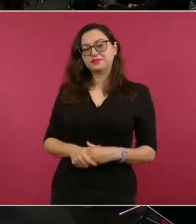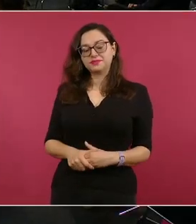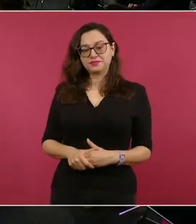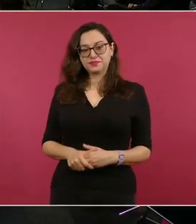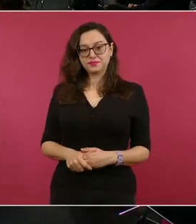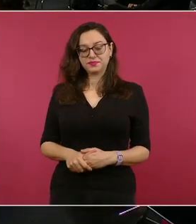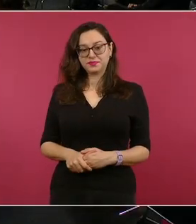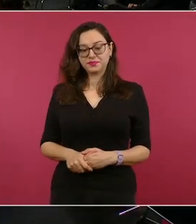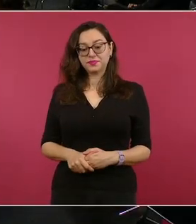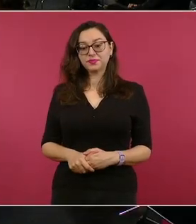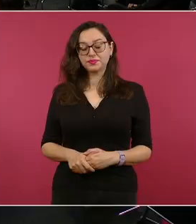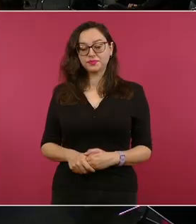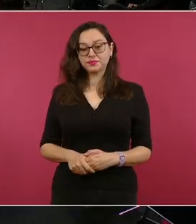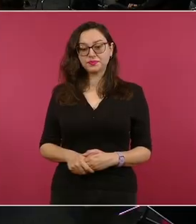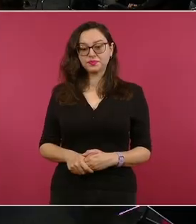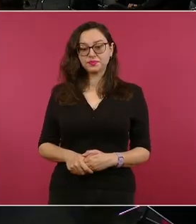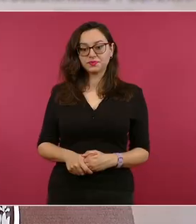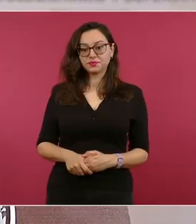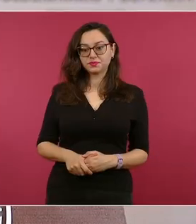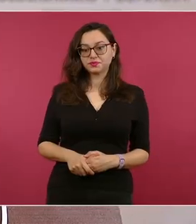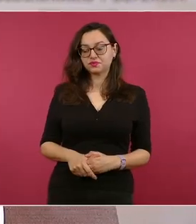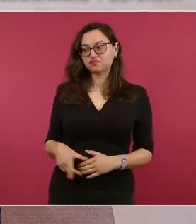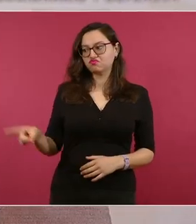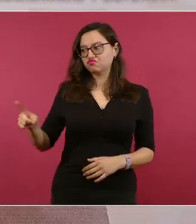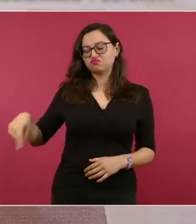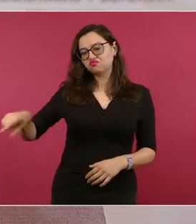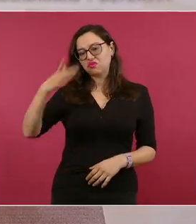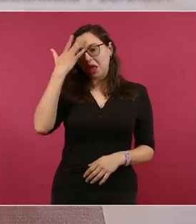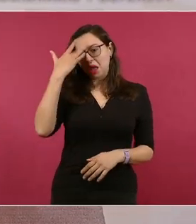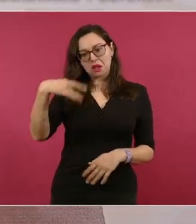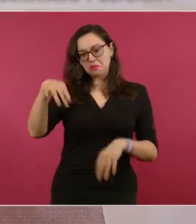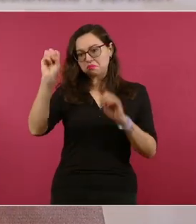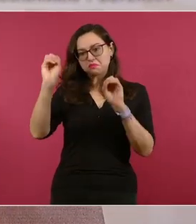No hacen maravillas.